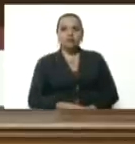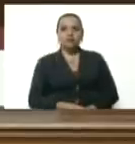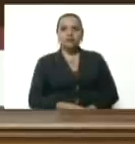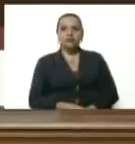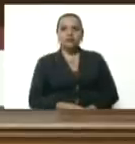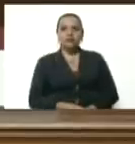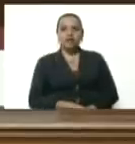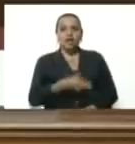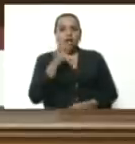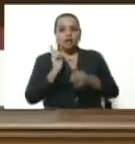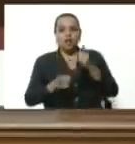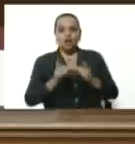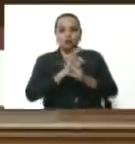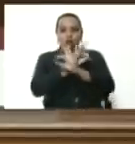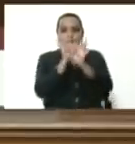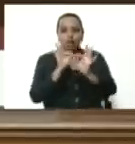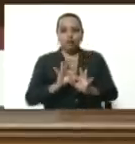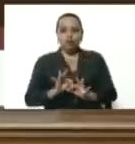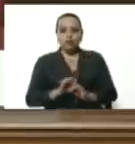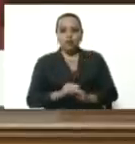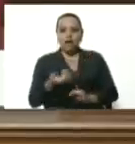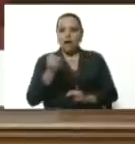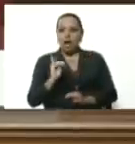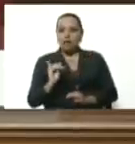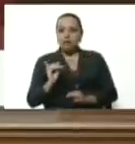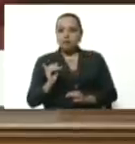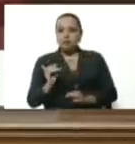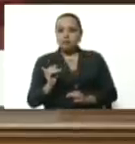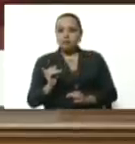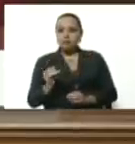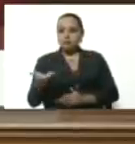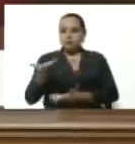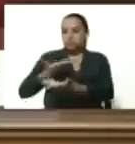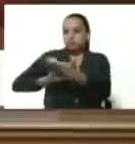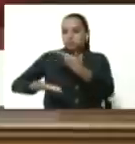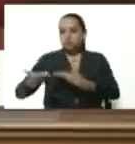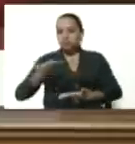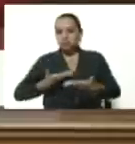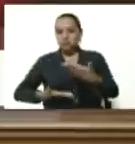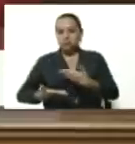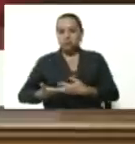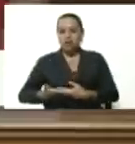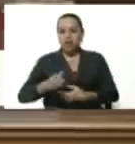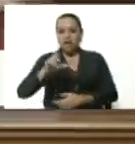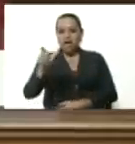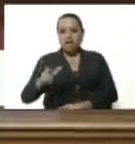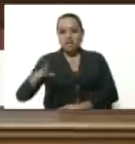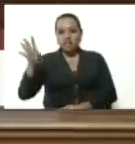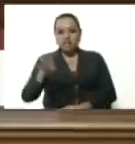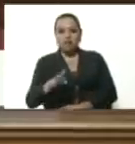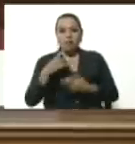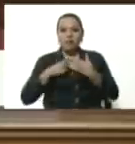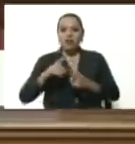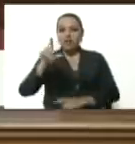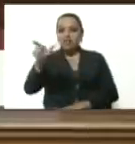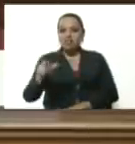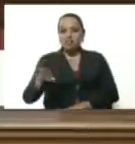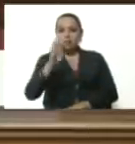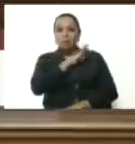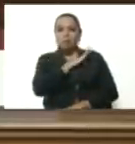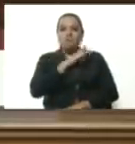que de alguna manera se está negociando el exequivo. El exequivo no se negocia, el exequivo es territorio venezolano.